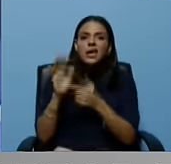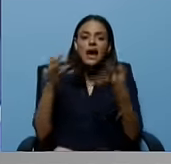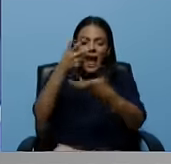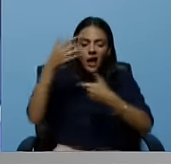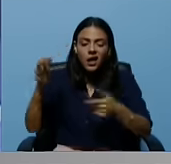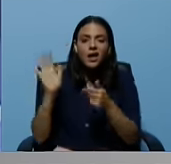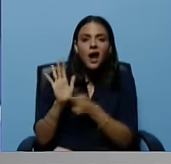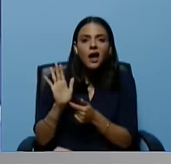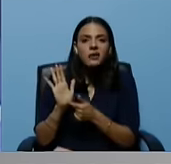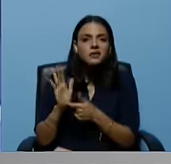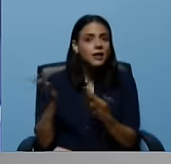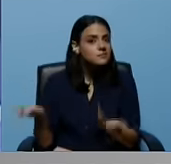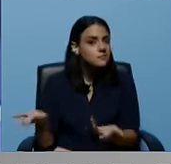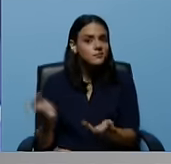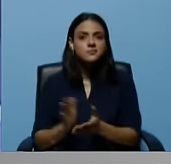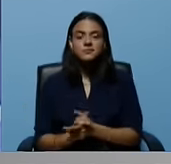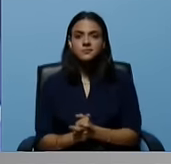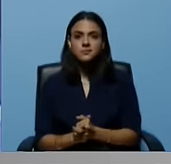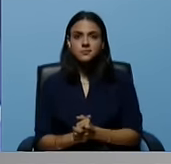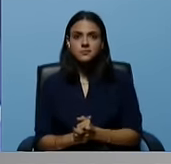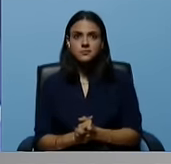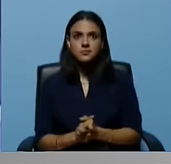carta.